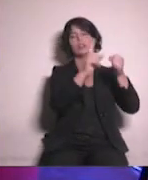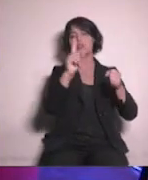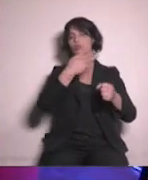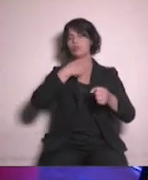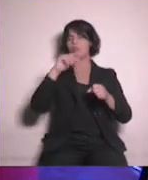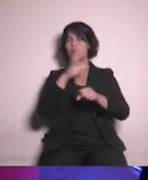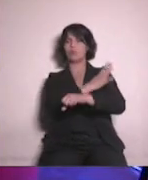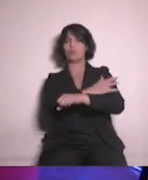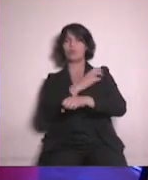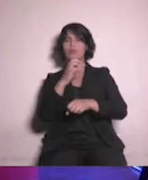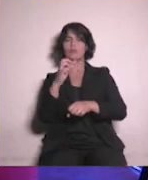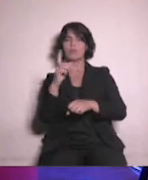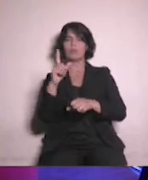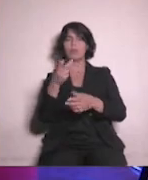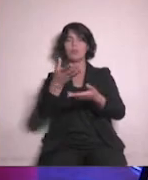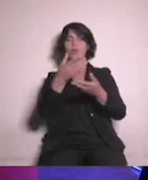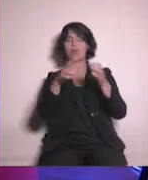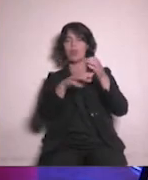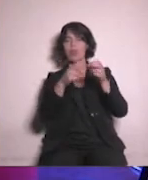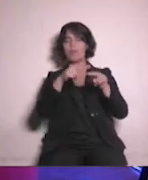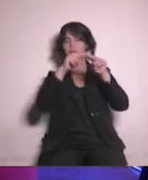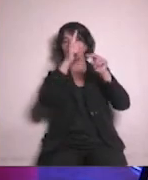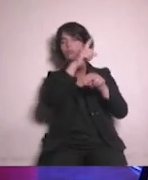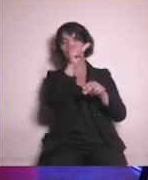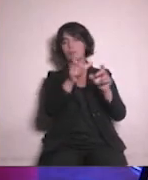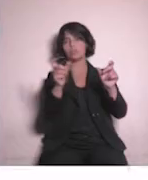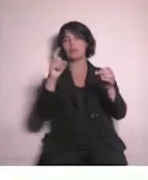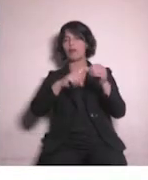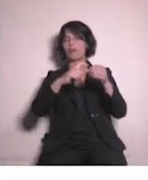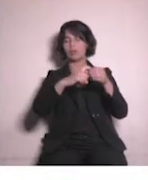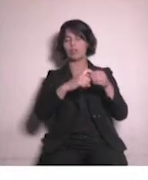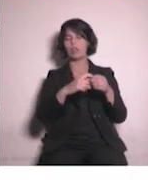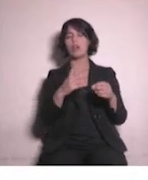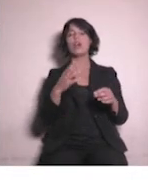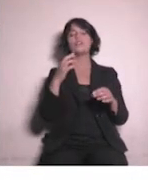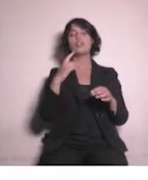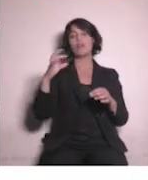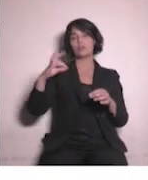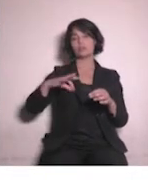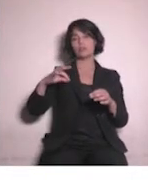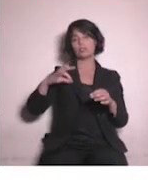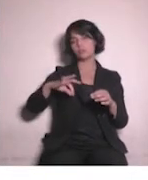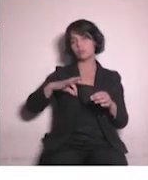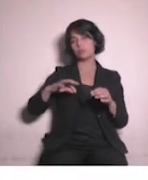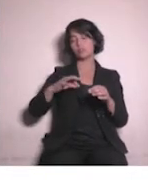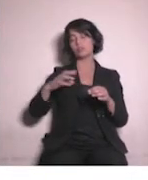con la plata de nuestro afiliado. De los que se pensionaron el año pasado,